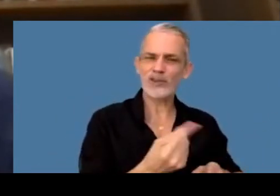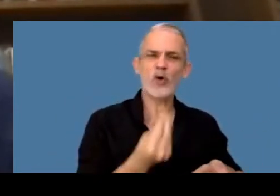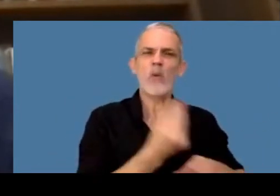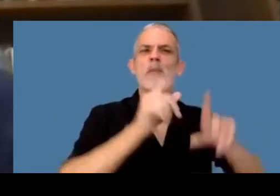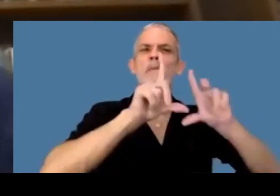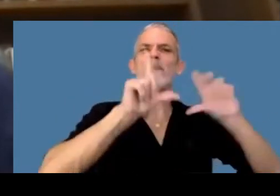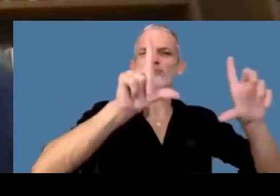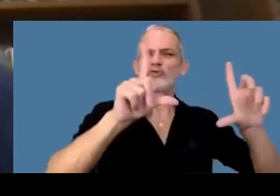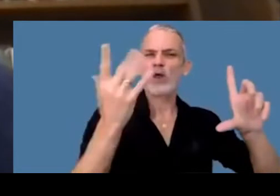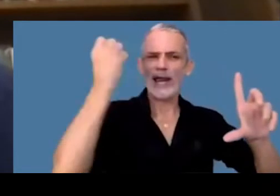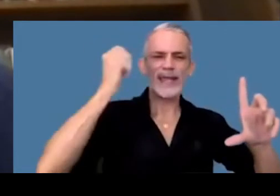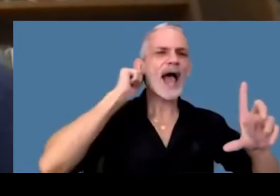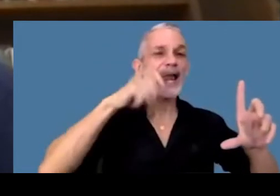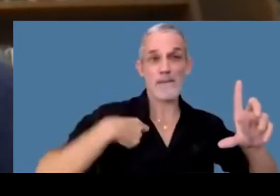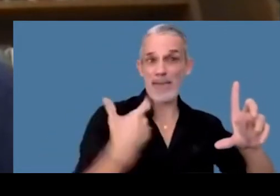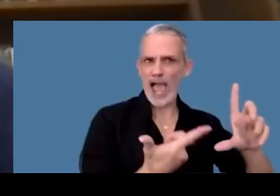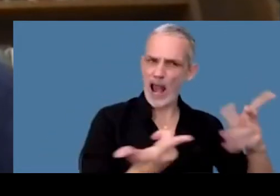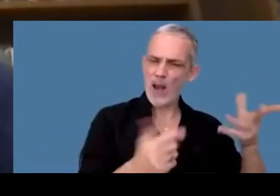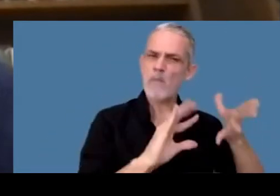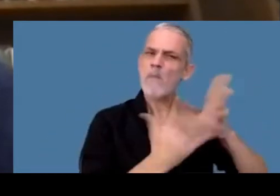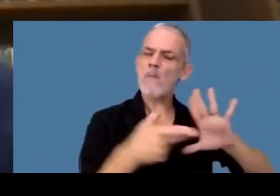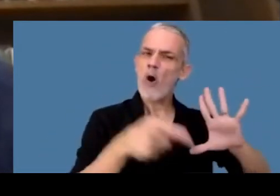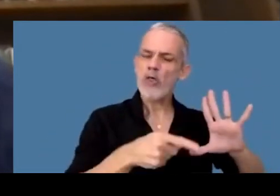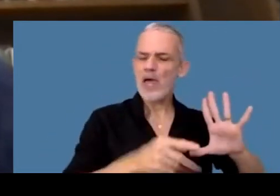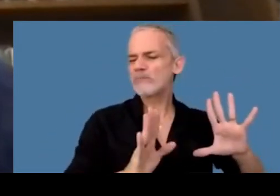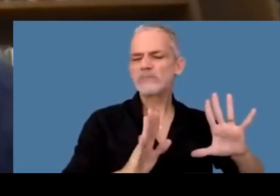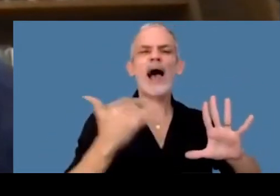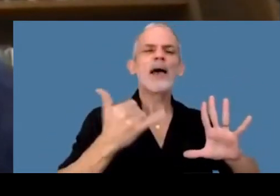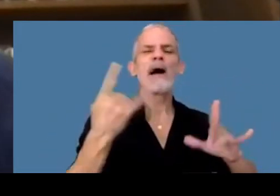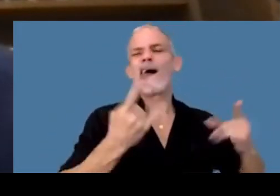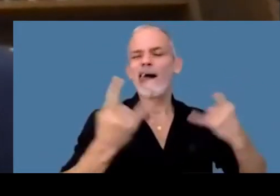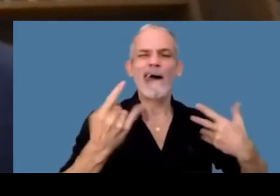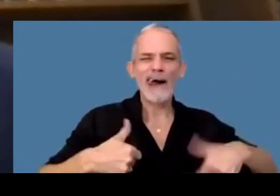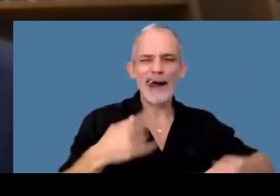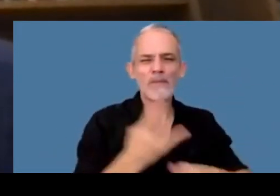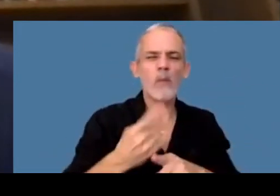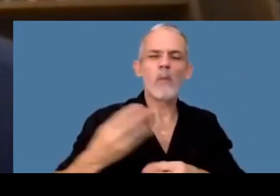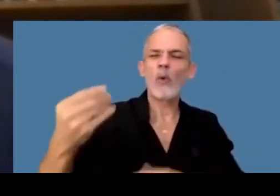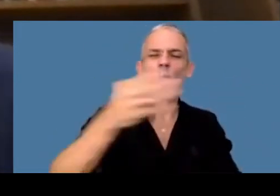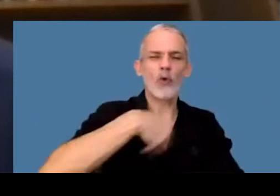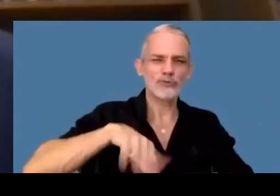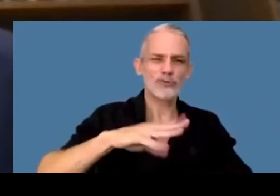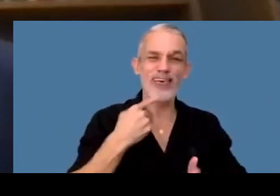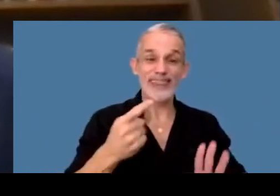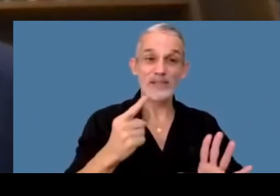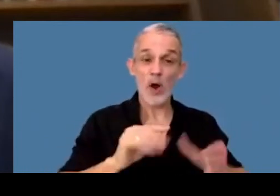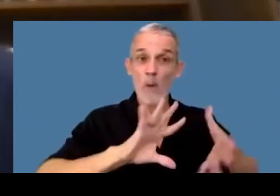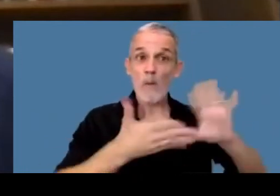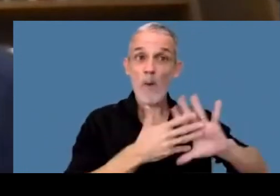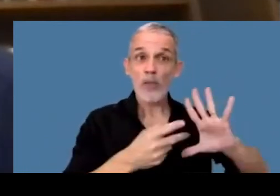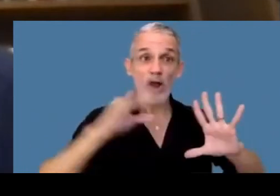gremial. Modelo que, más allá de las mentiras que han dicho muchos, no está cuestionado como modelo por la